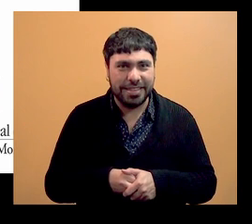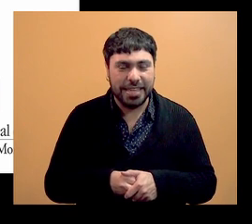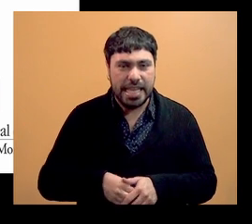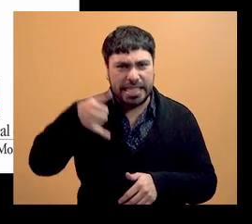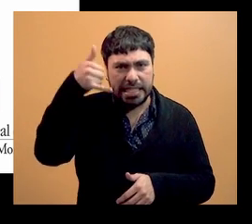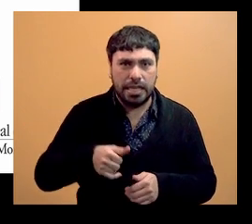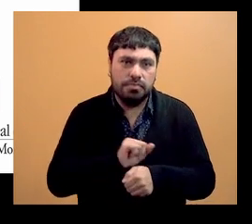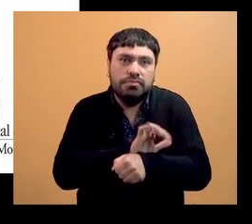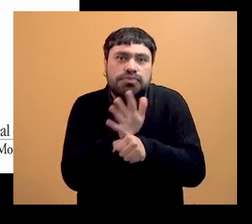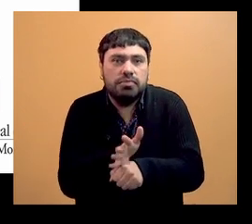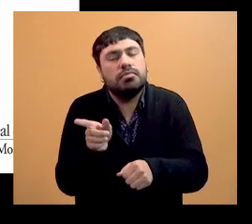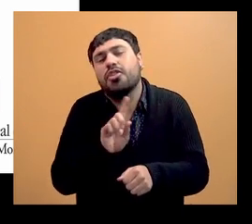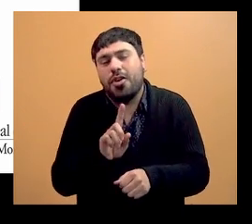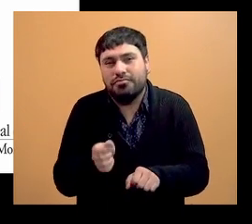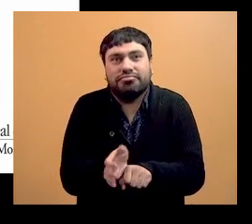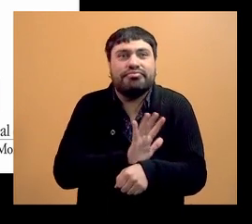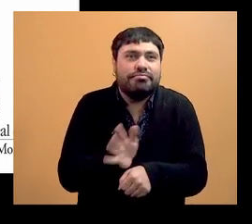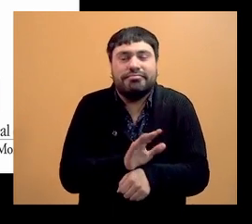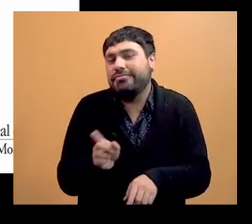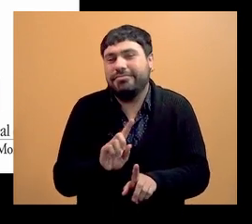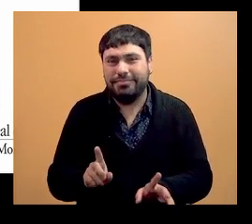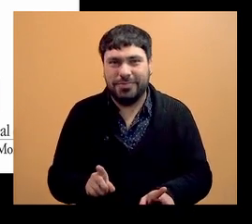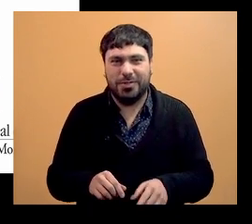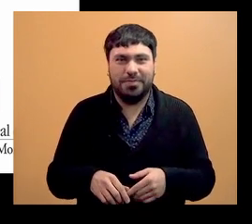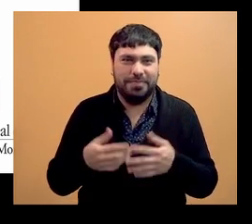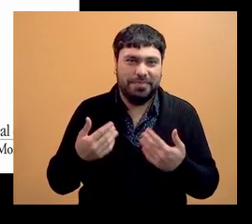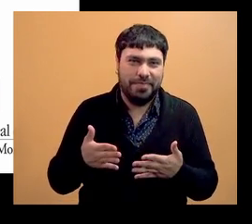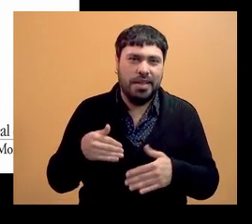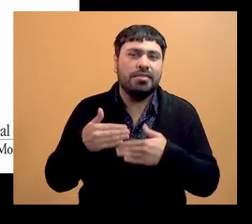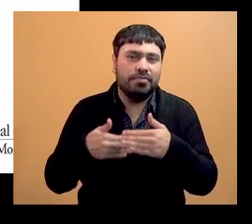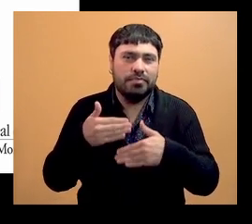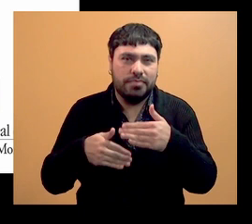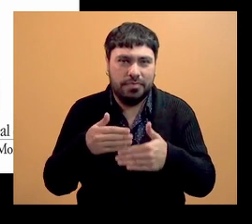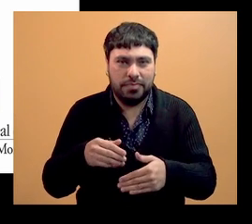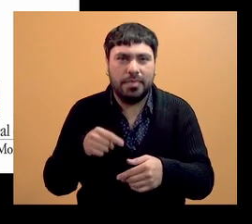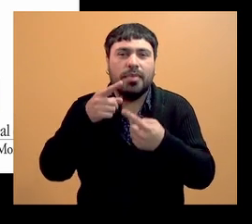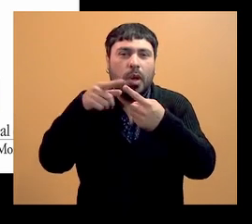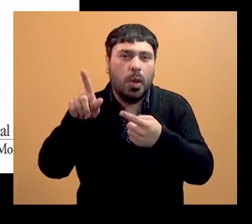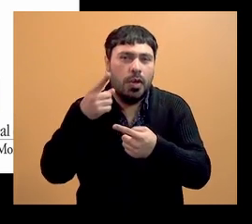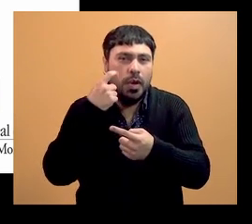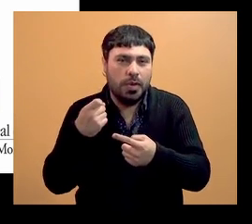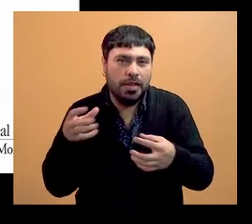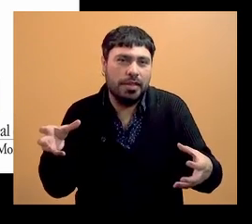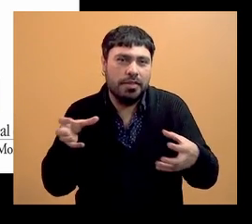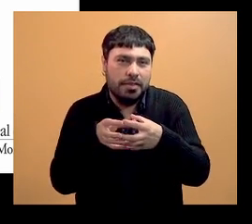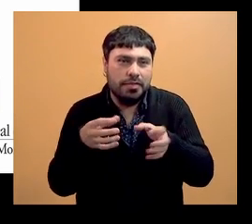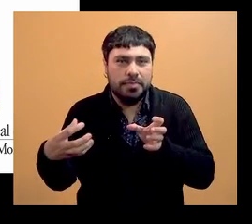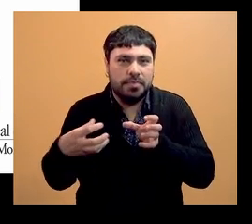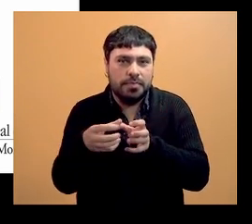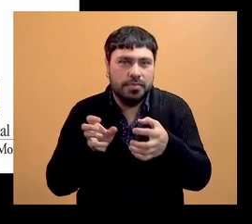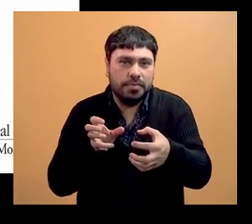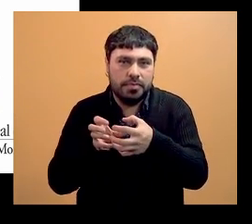tengan fe, en algún momento vamos a poder volver a hablar de todos estos temas. Nunca antes en la historia de la civilización humana se había invertido